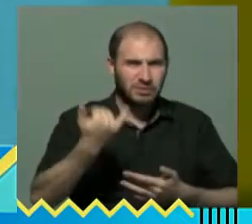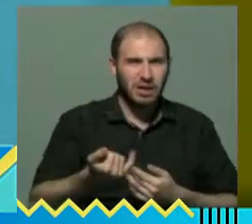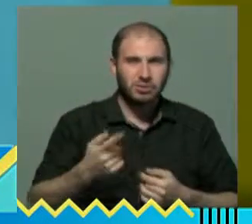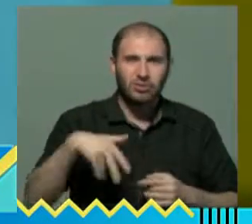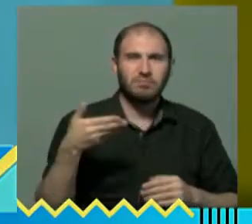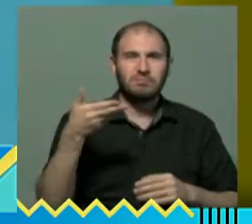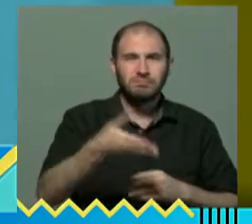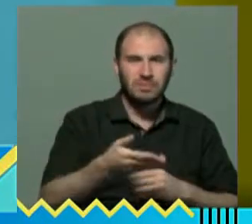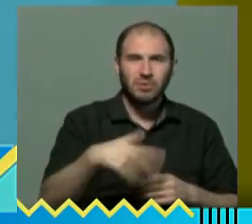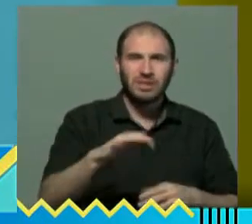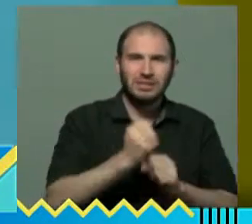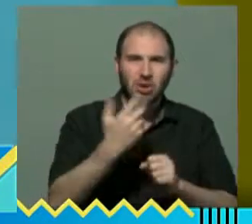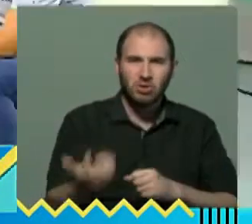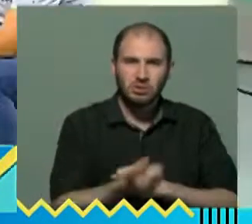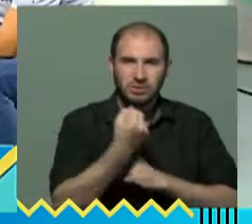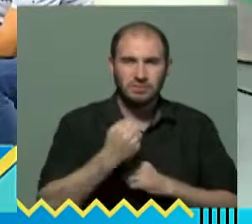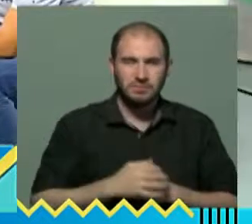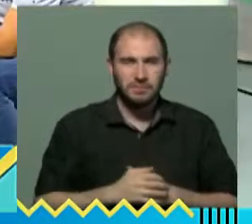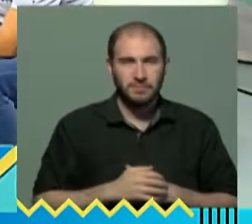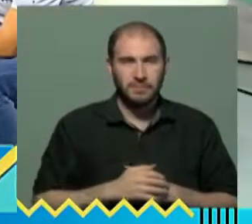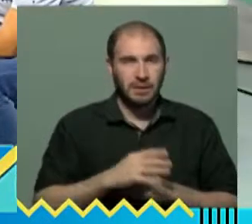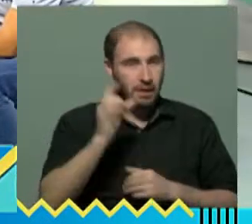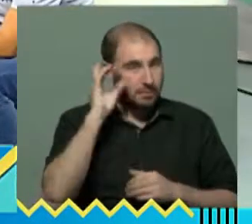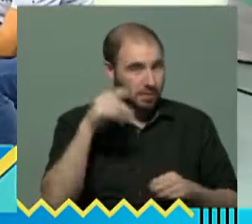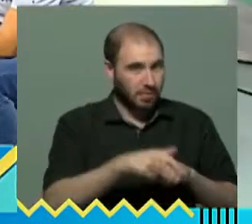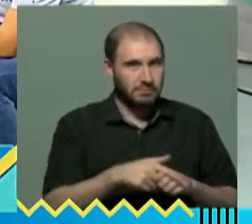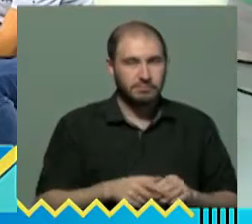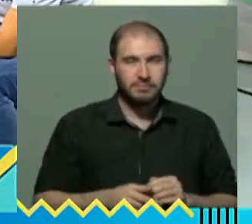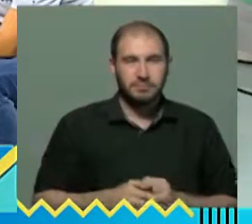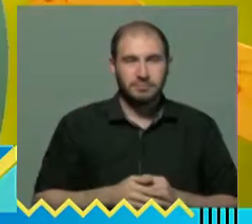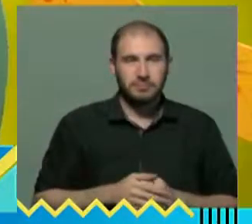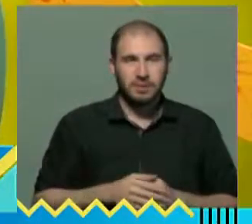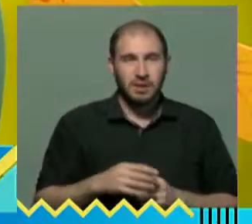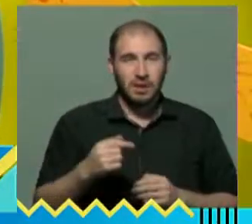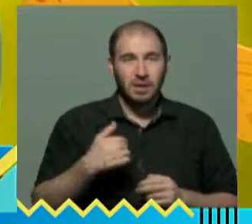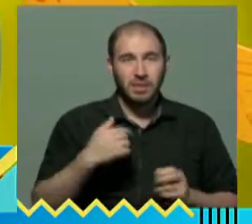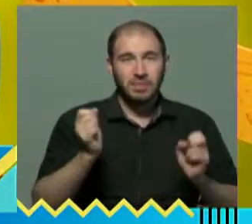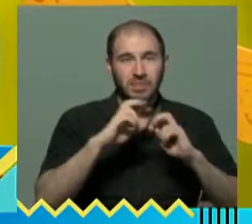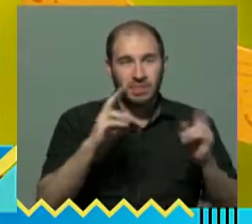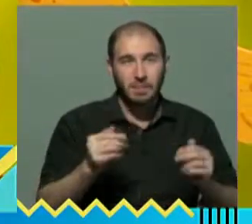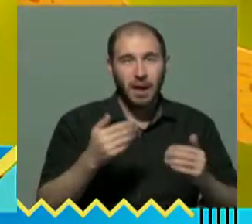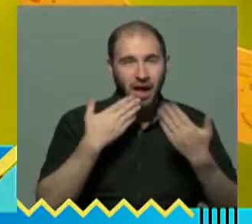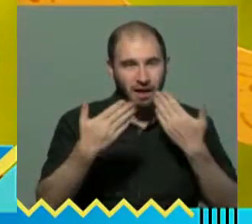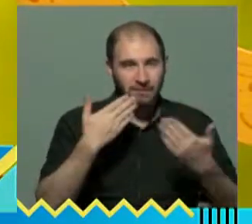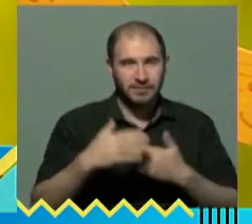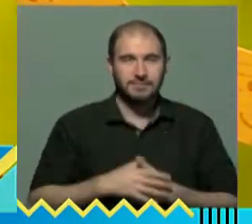salir al mercado laboral? Mirá, yo por un lado, para seguir con el hilo de la